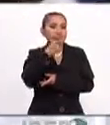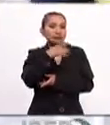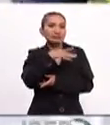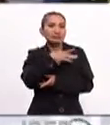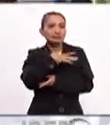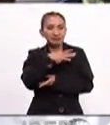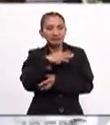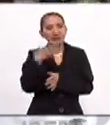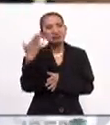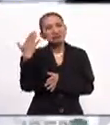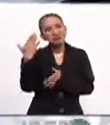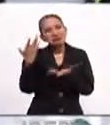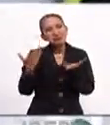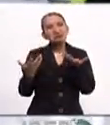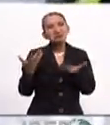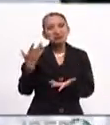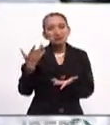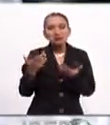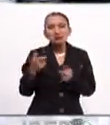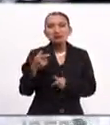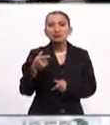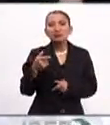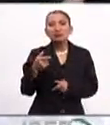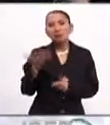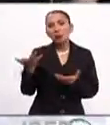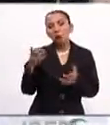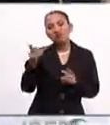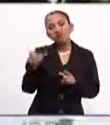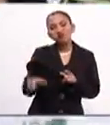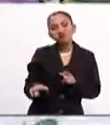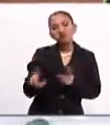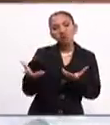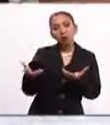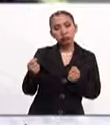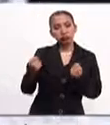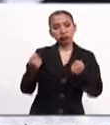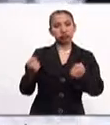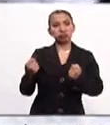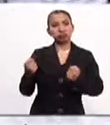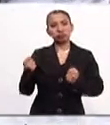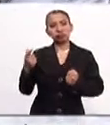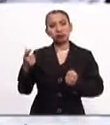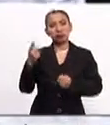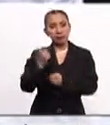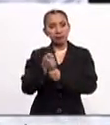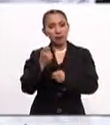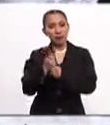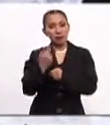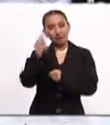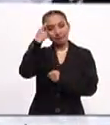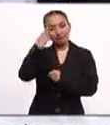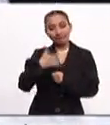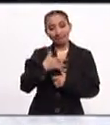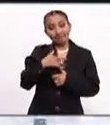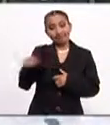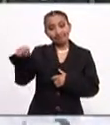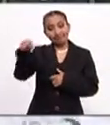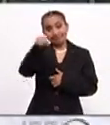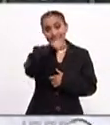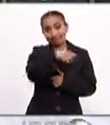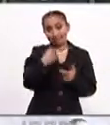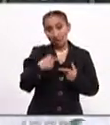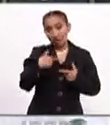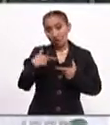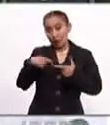hubo una actitud de poder primero crea conciencia en los diferentes